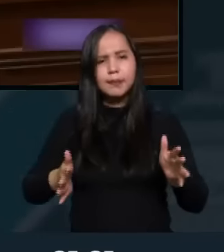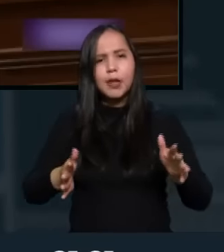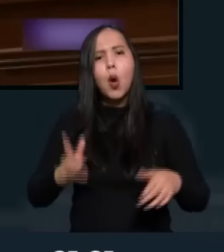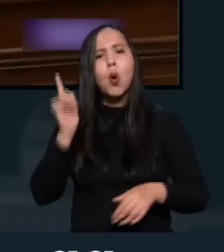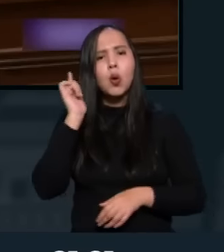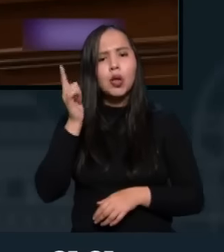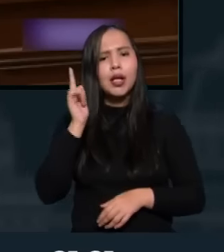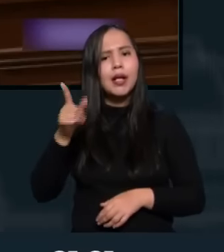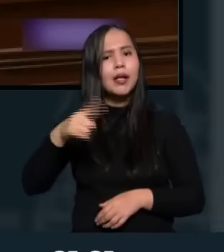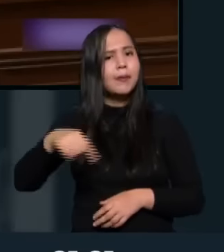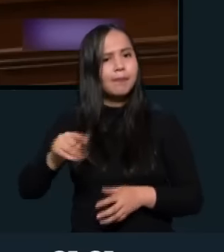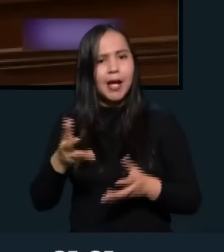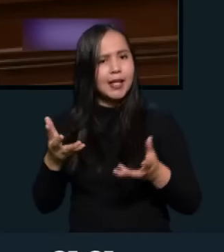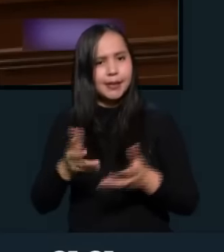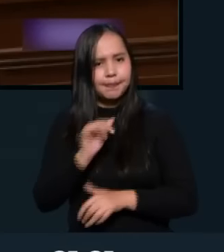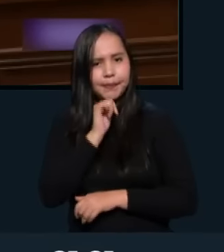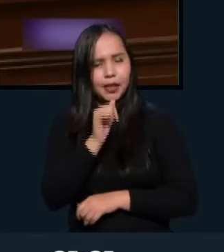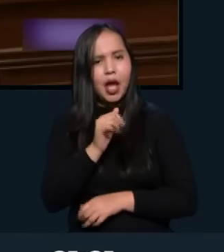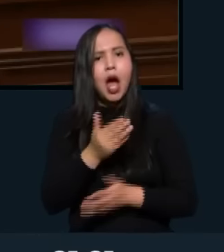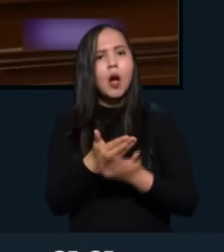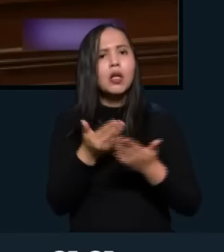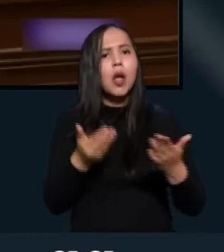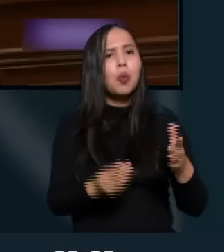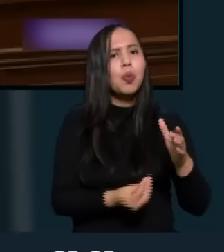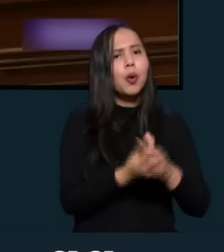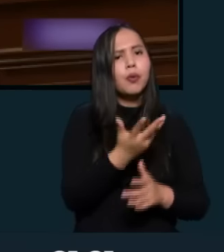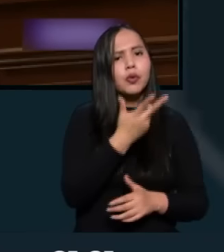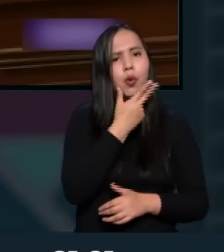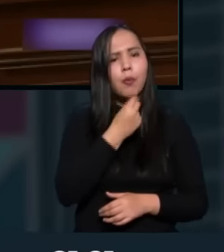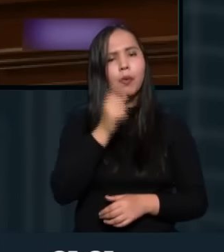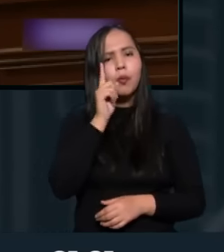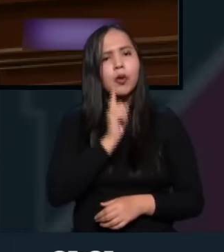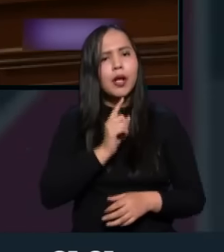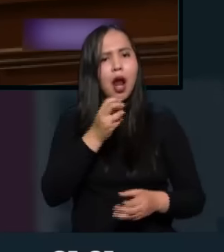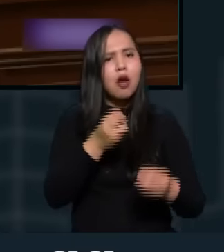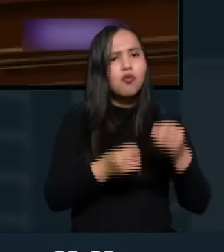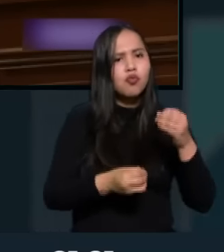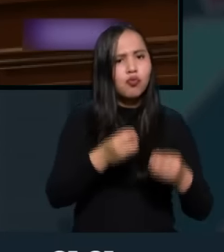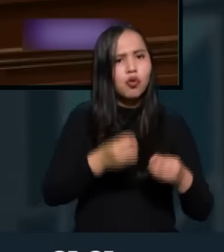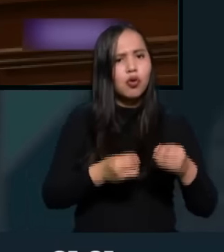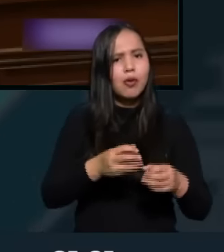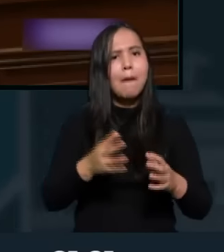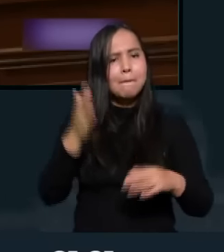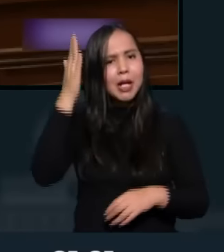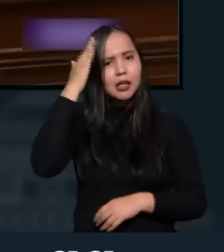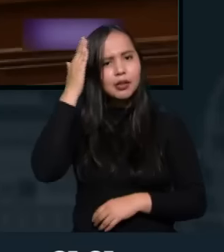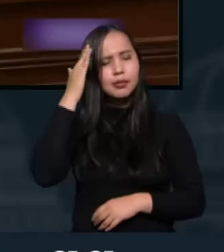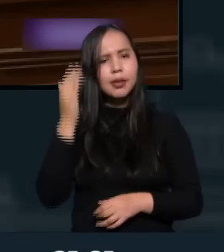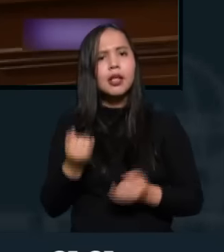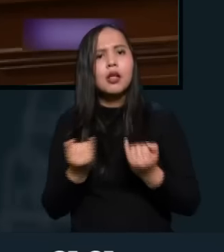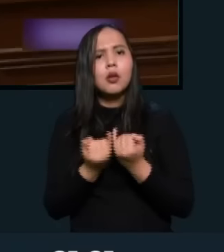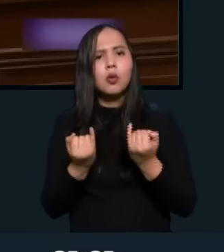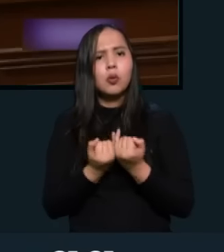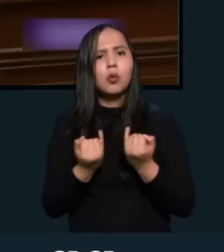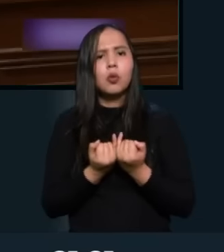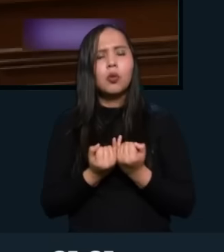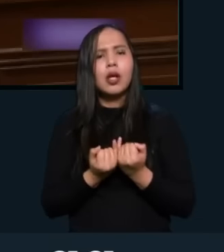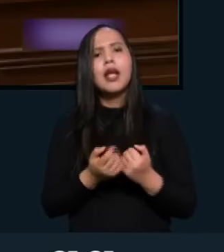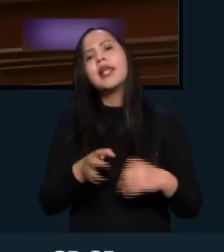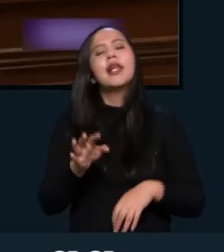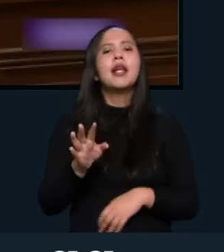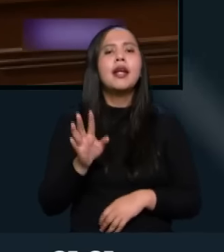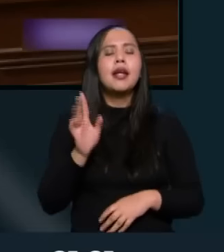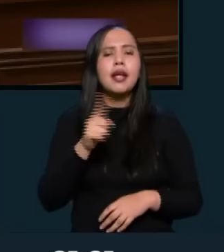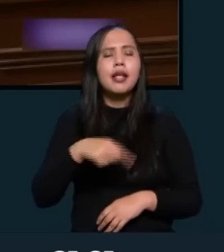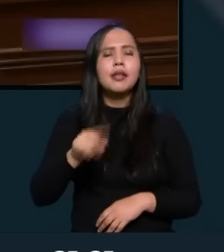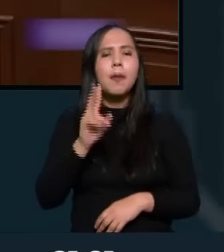haga esta integración de la Corte, sino las y los nuevos ministros, ¿no? Y desde mi perspectiva, a esos procesos, digamos, que